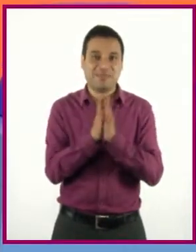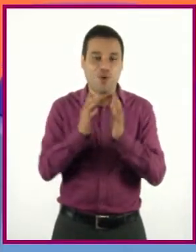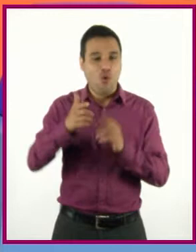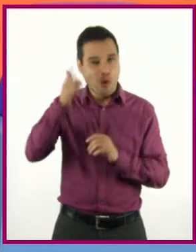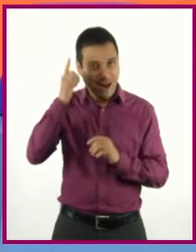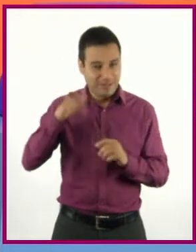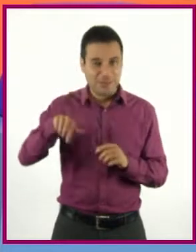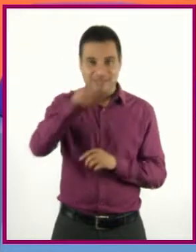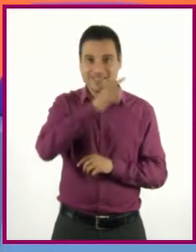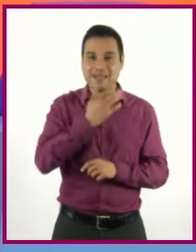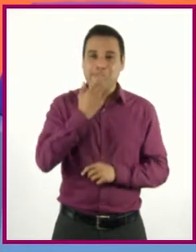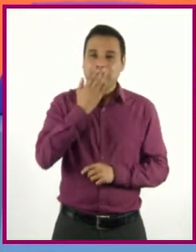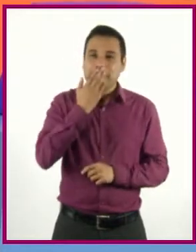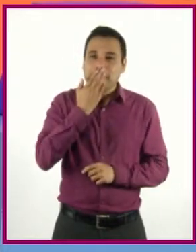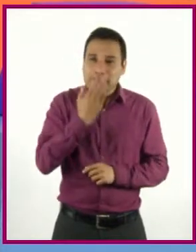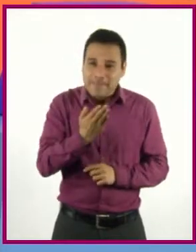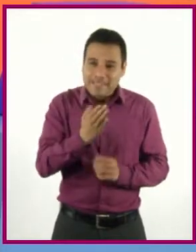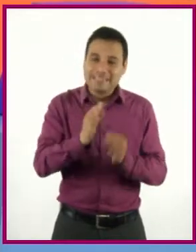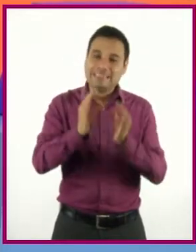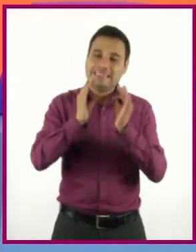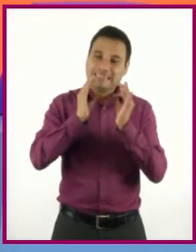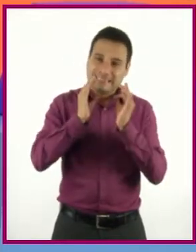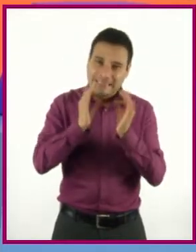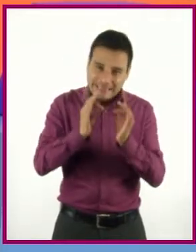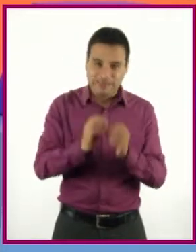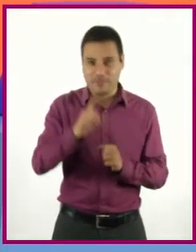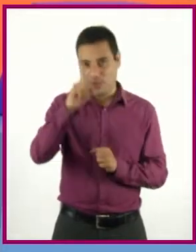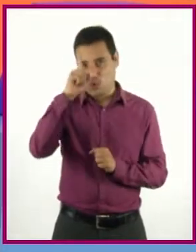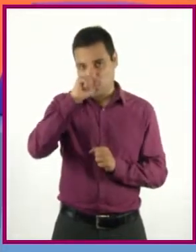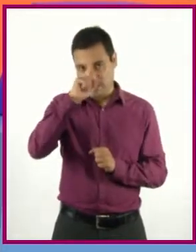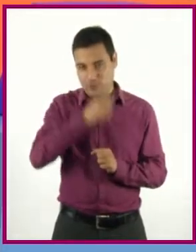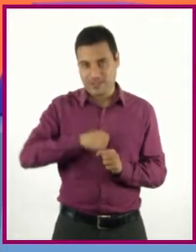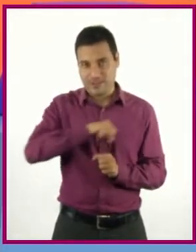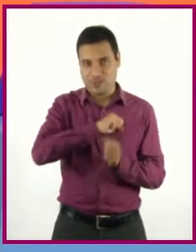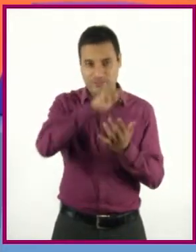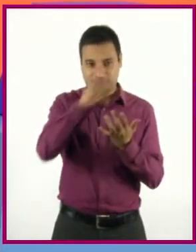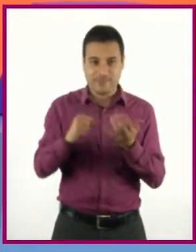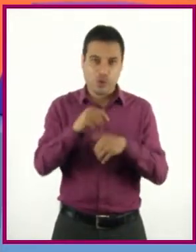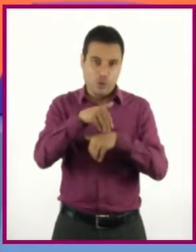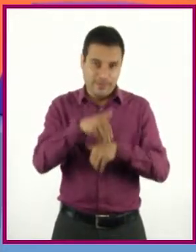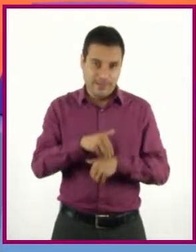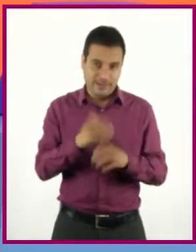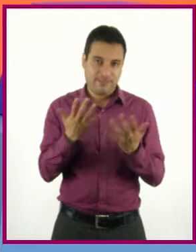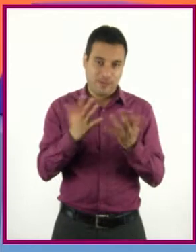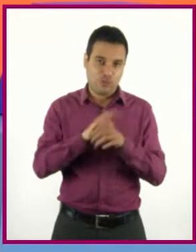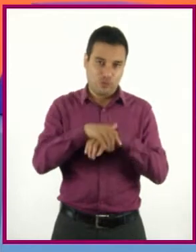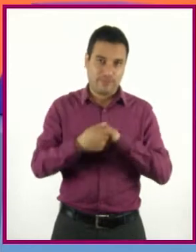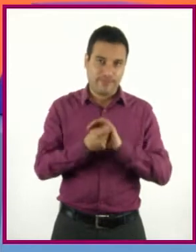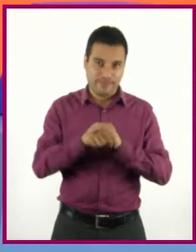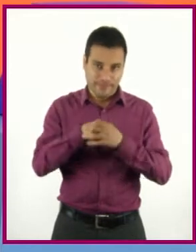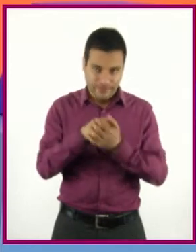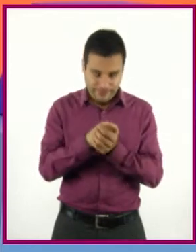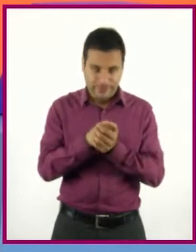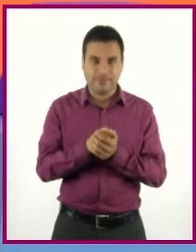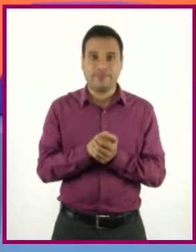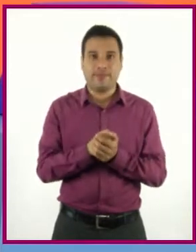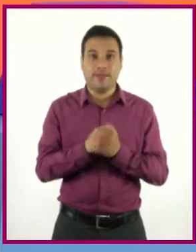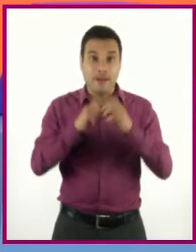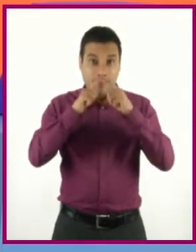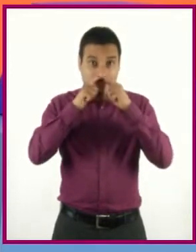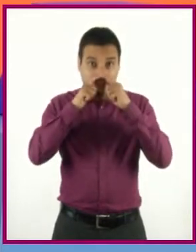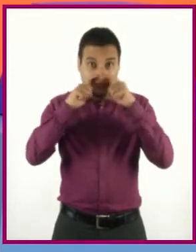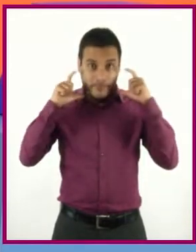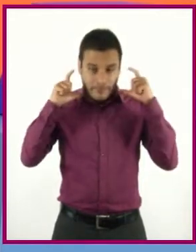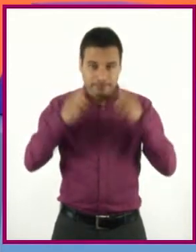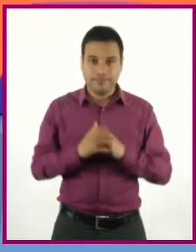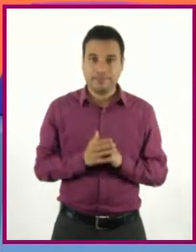de maravilla, siguiendo las recomendaciones sanitarias necesarias como el lavado frecuente de manos, el uso de mascarilla y,